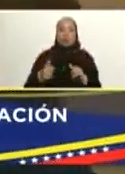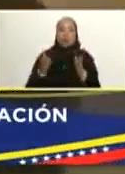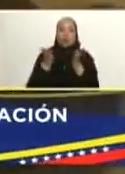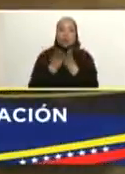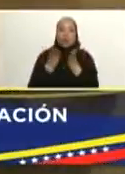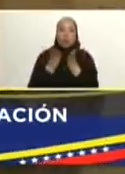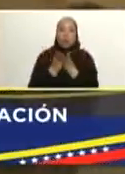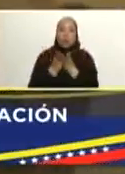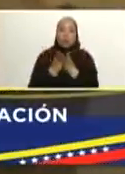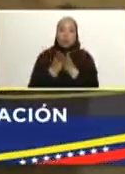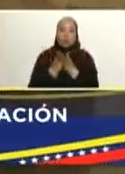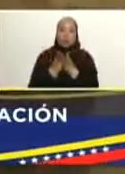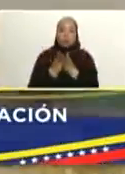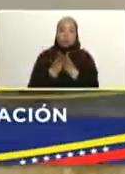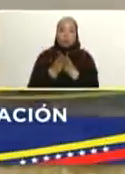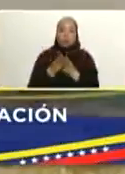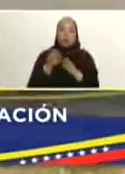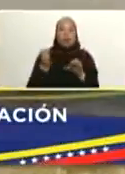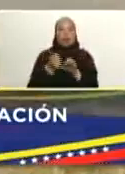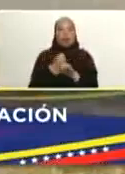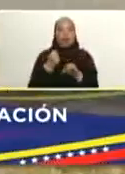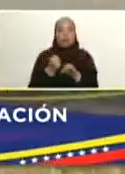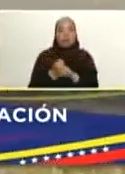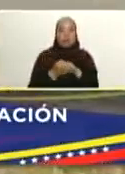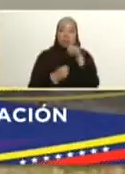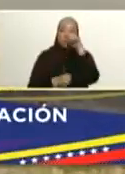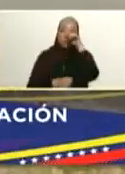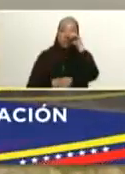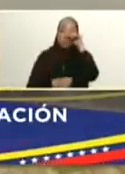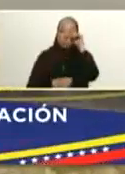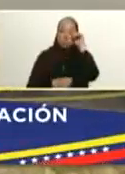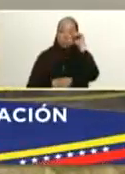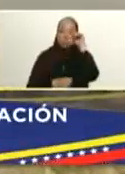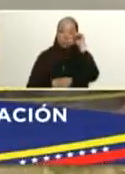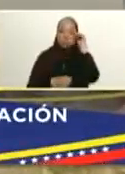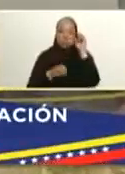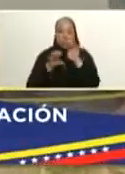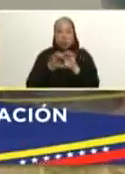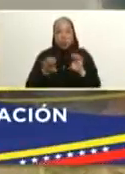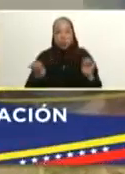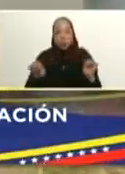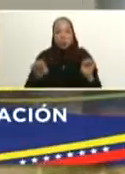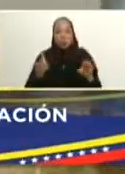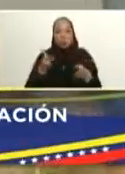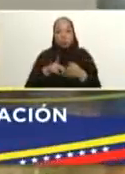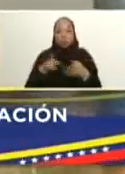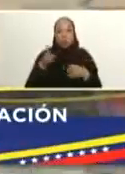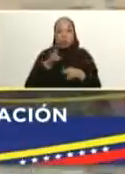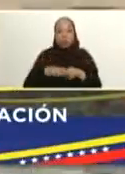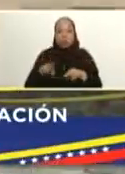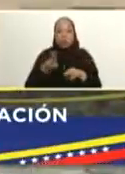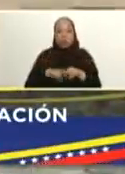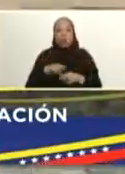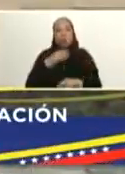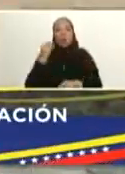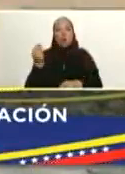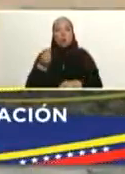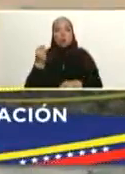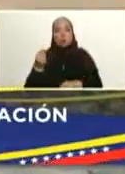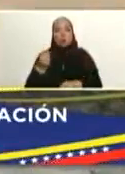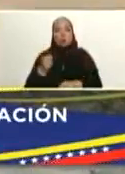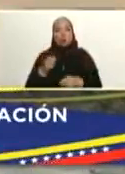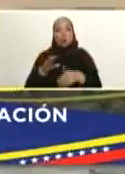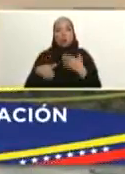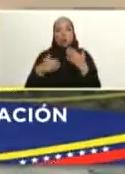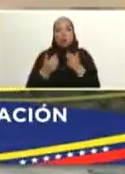escolar. Estamos comprometidos en recuperar todas las instituciones educativas para que nuestros niños y jóvenes